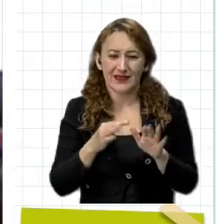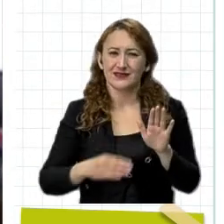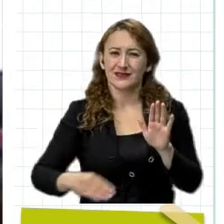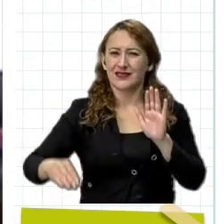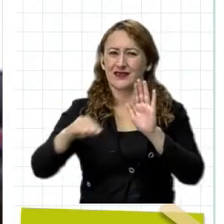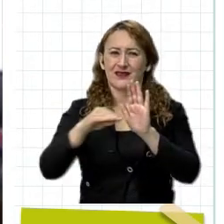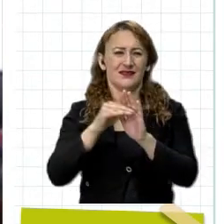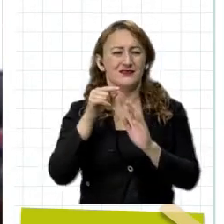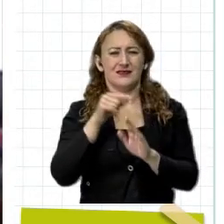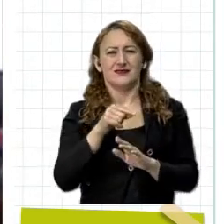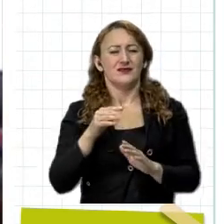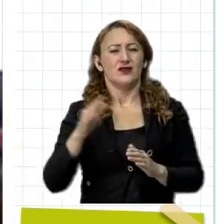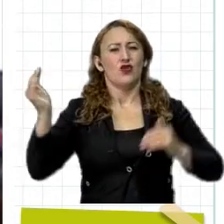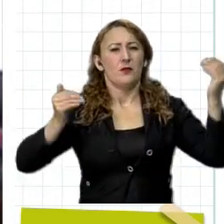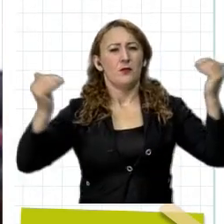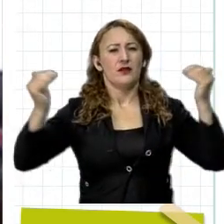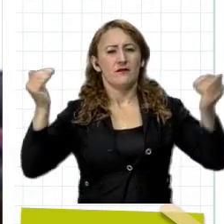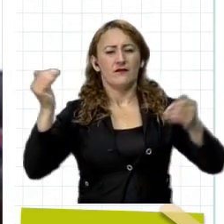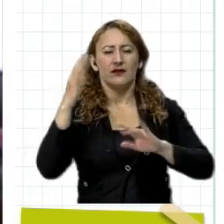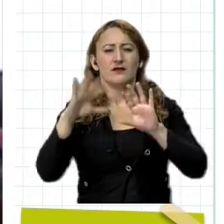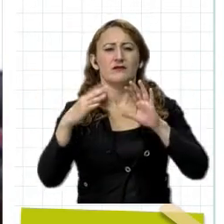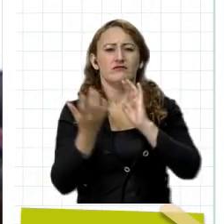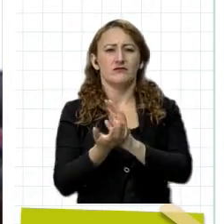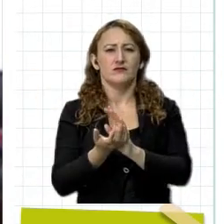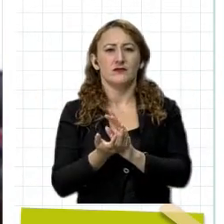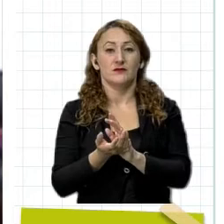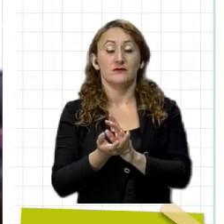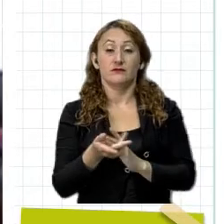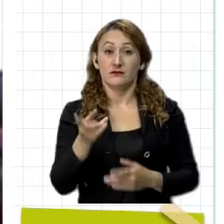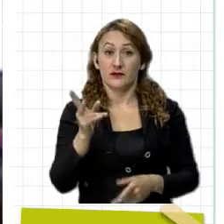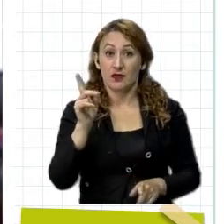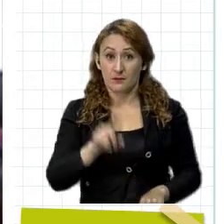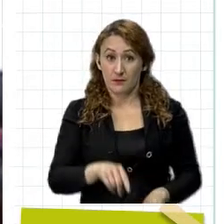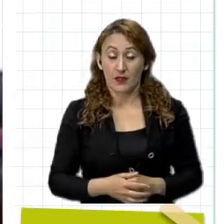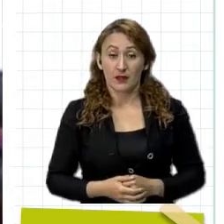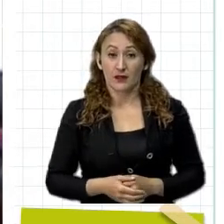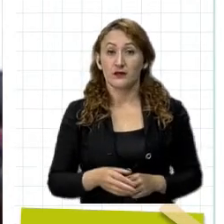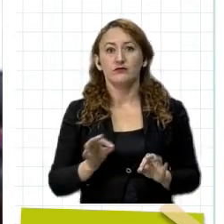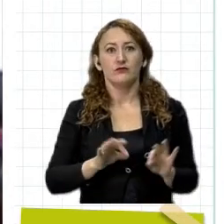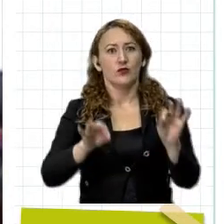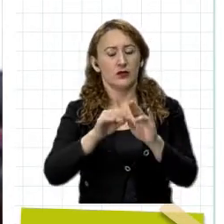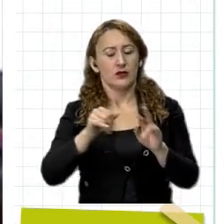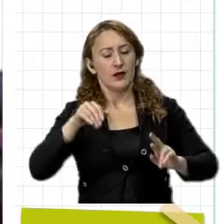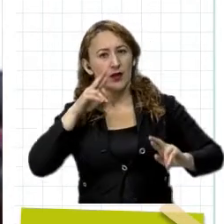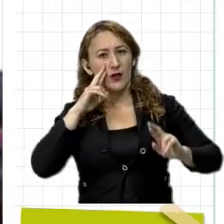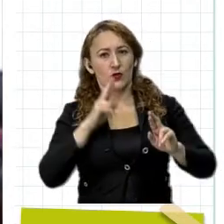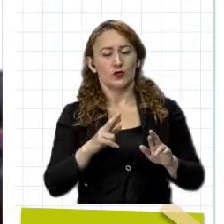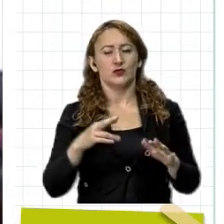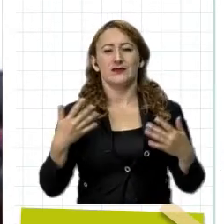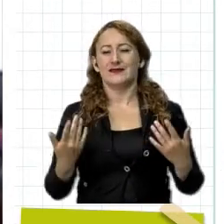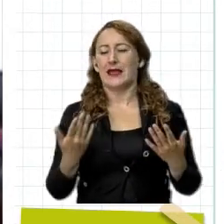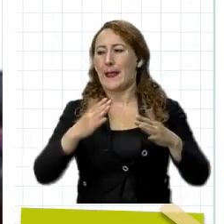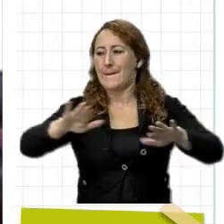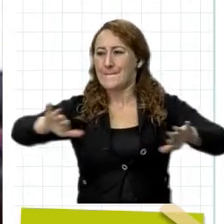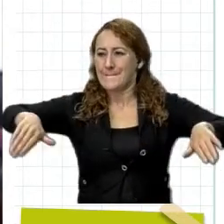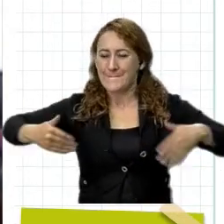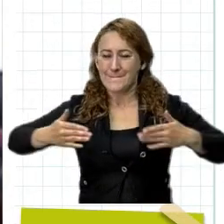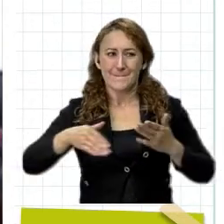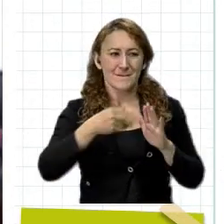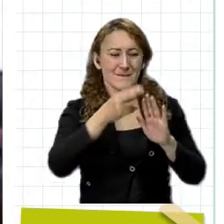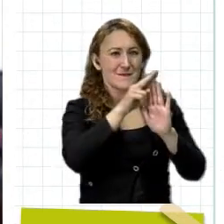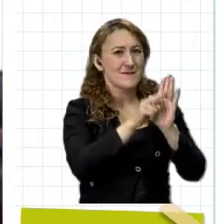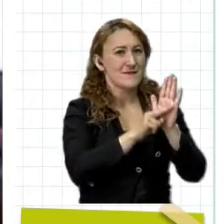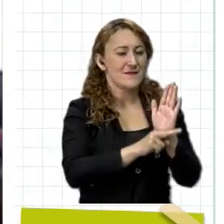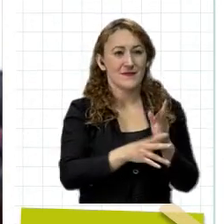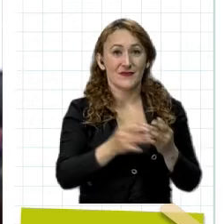y competitividad globalizada. A la par, es necesario reconocer el inmenso vacío normativo e institucional para responder